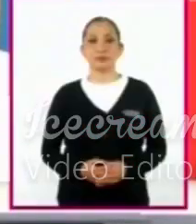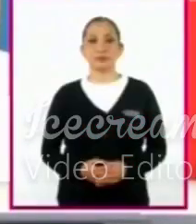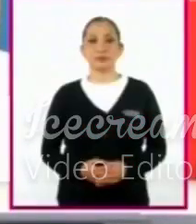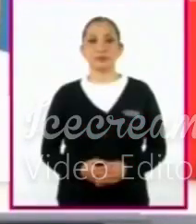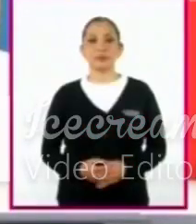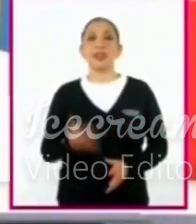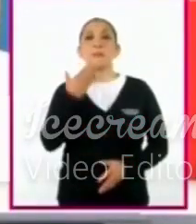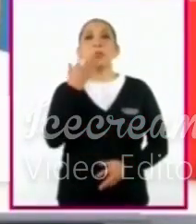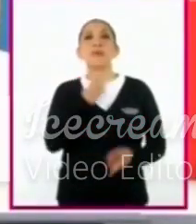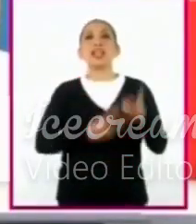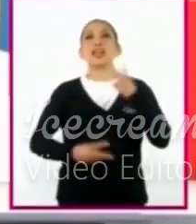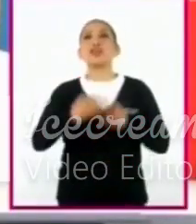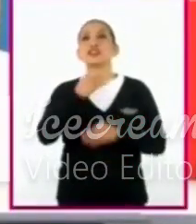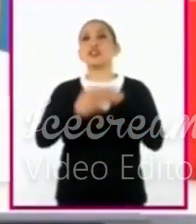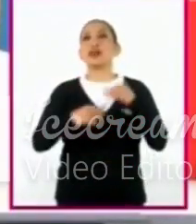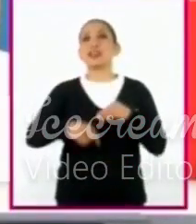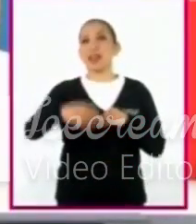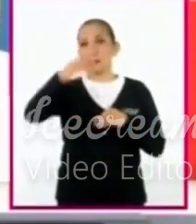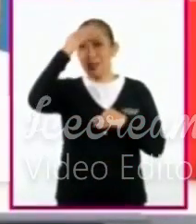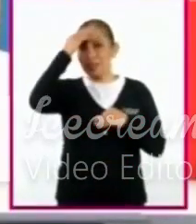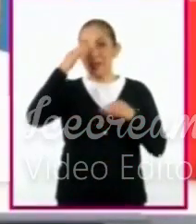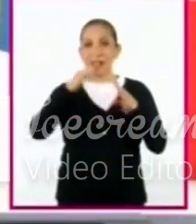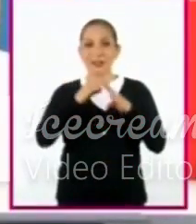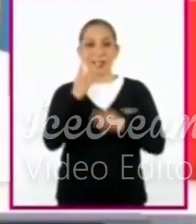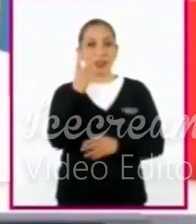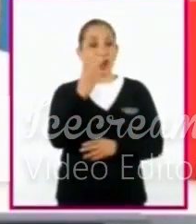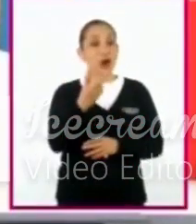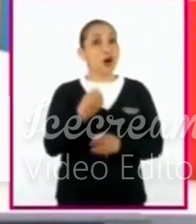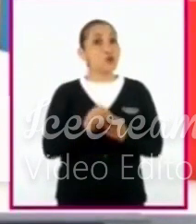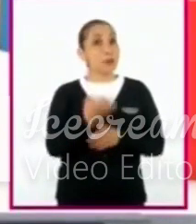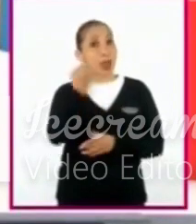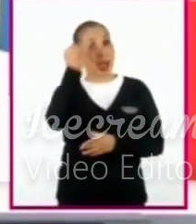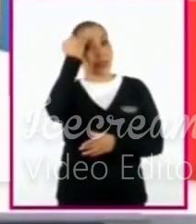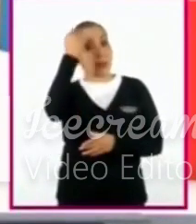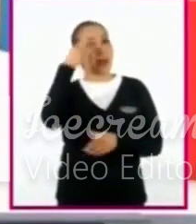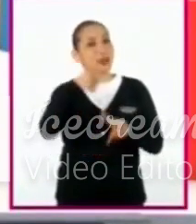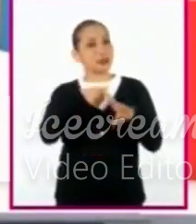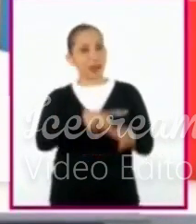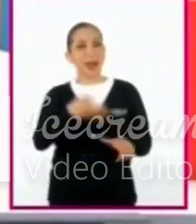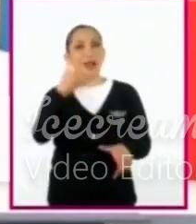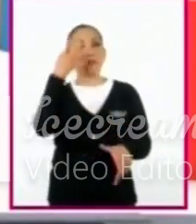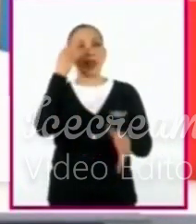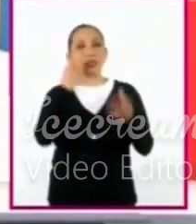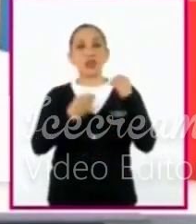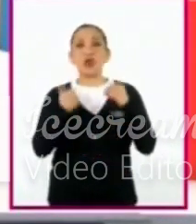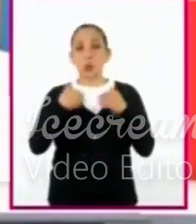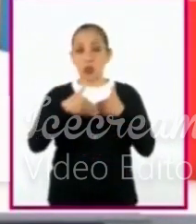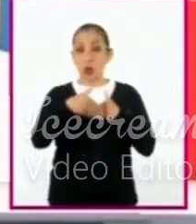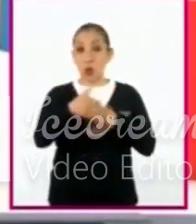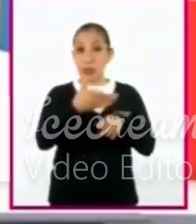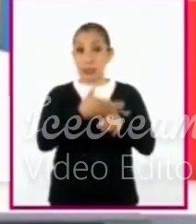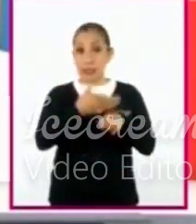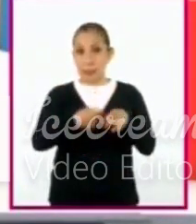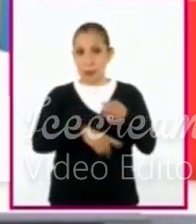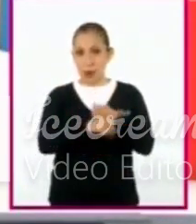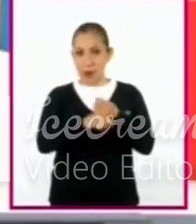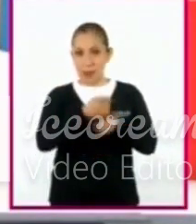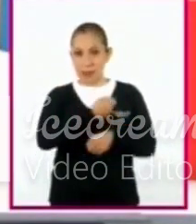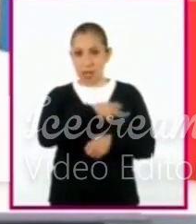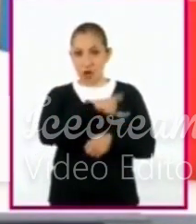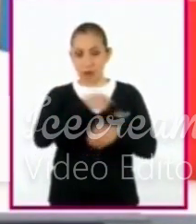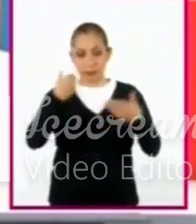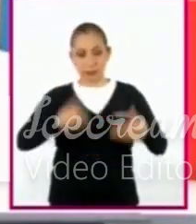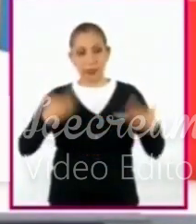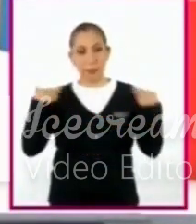Bienvenidos a Aprenden Casa 2, esta nueva propuesta para seguir aprendiendo durante la contingencia. Yo soy